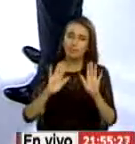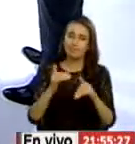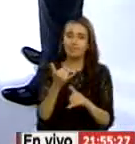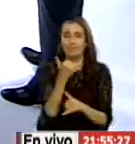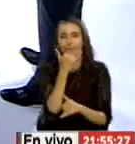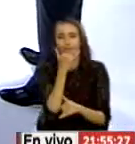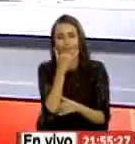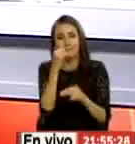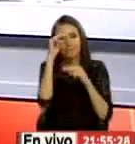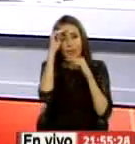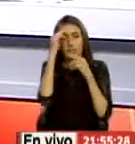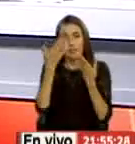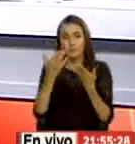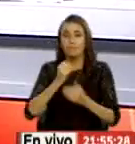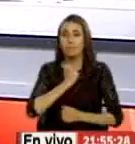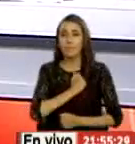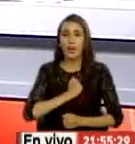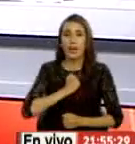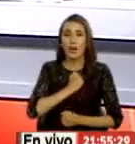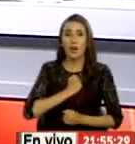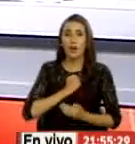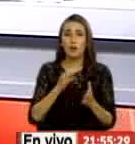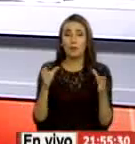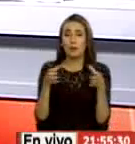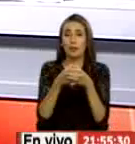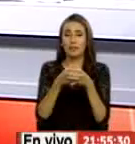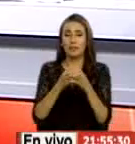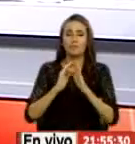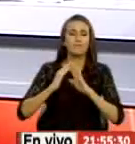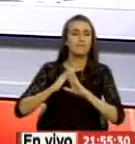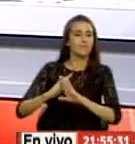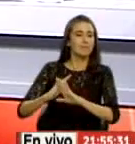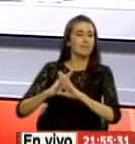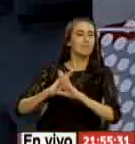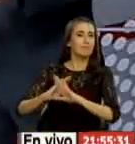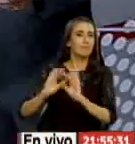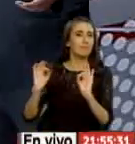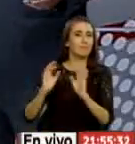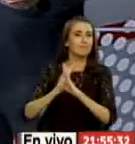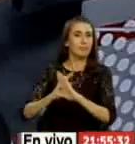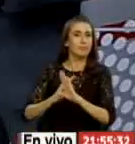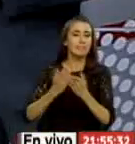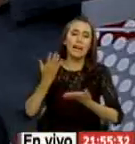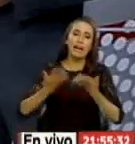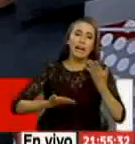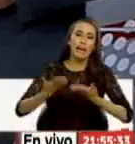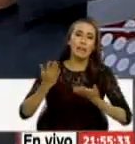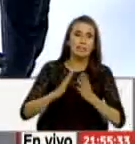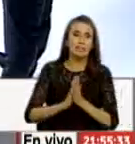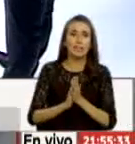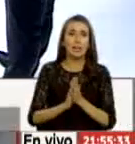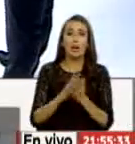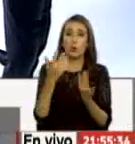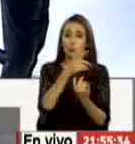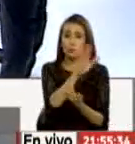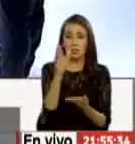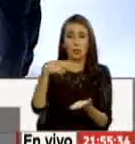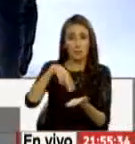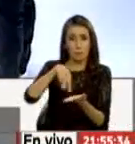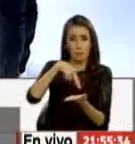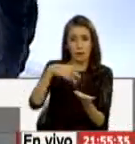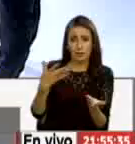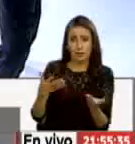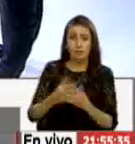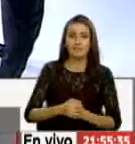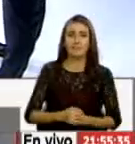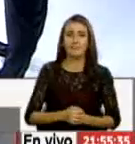sentí dolida desde que llegué. Con mucho rechazo al estudio, a su presencia. Pero pasa, así son los clásicos. ¿A usted le falta bailar escuchando esa música? Cuéntame, mira, ¿cómo le